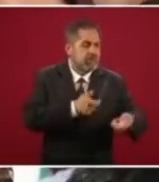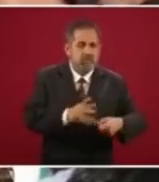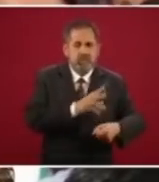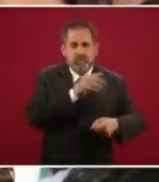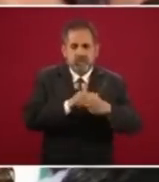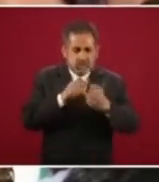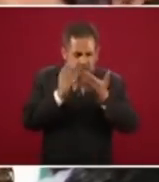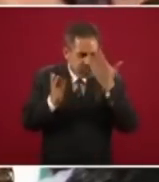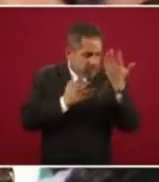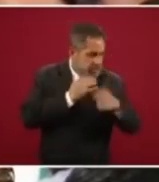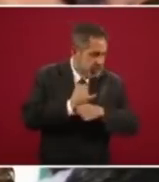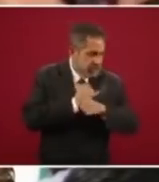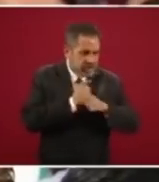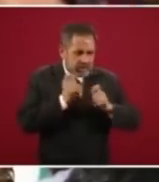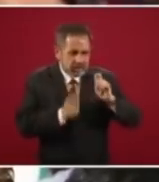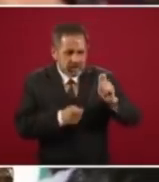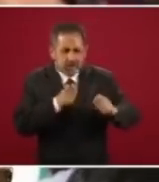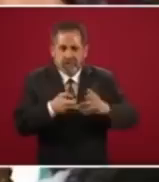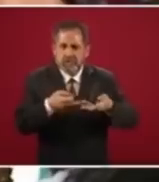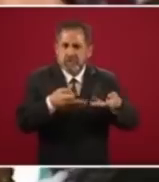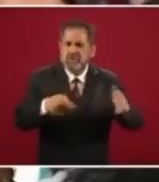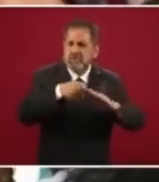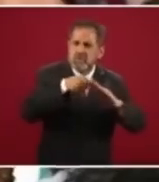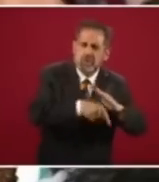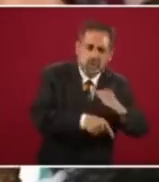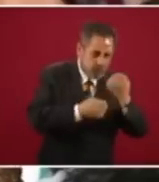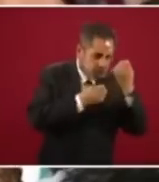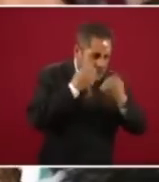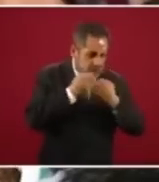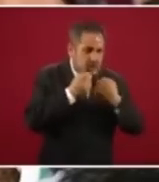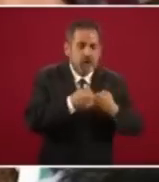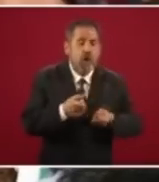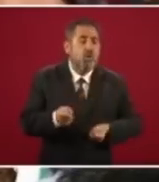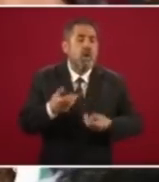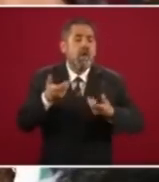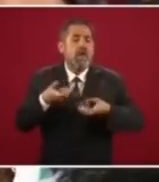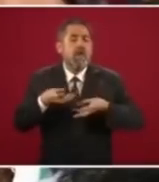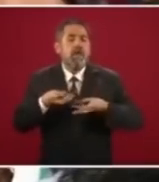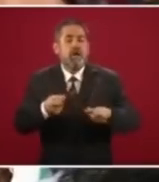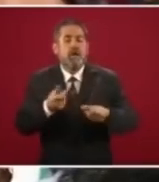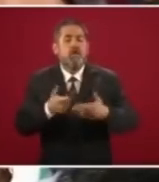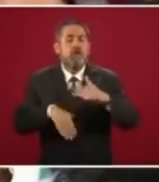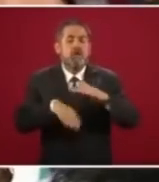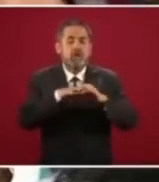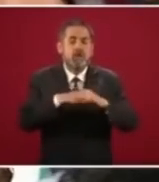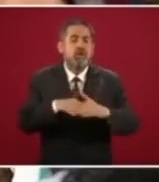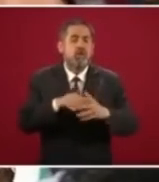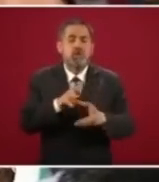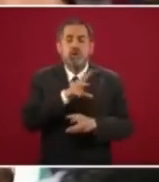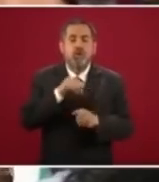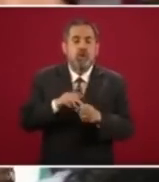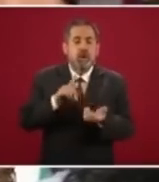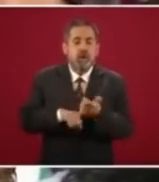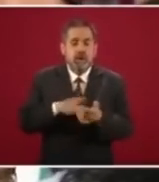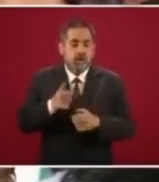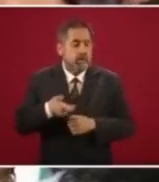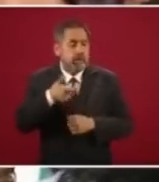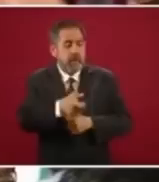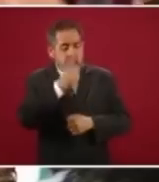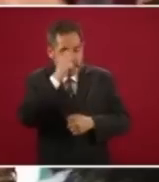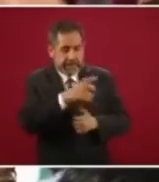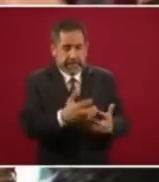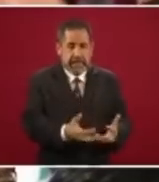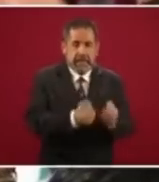estos estudios geológicos y cuánto es el dinero que, cuál es el recurso total que se